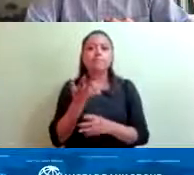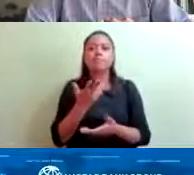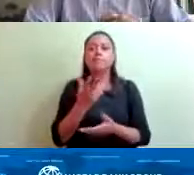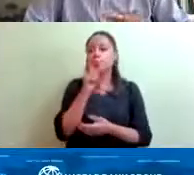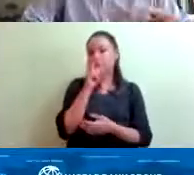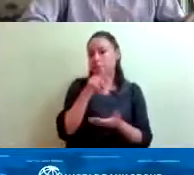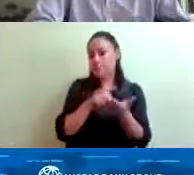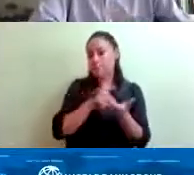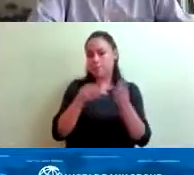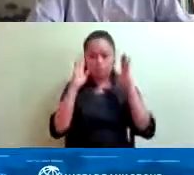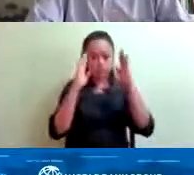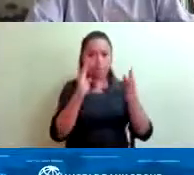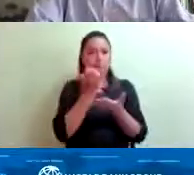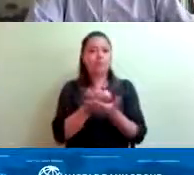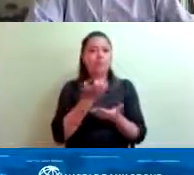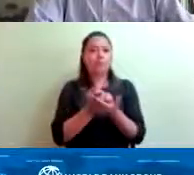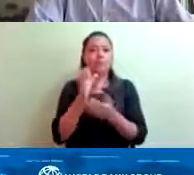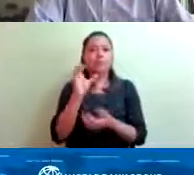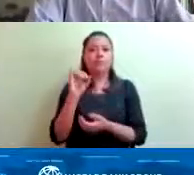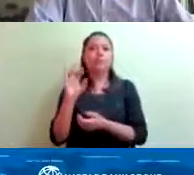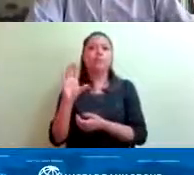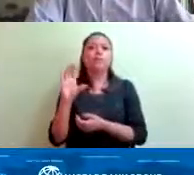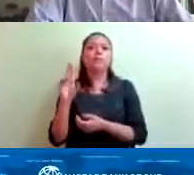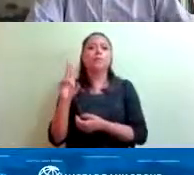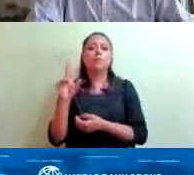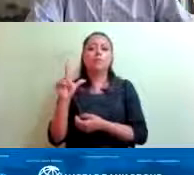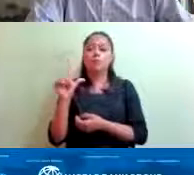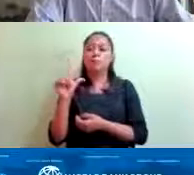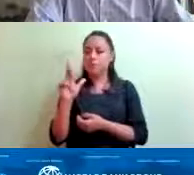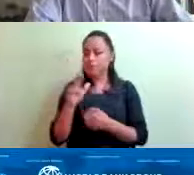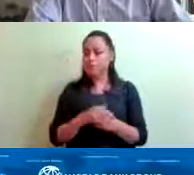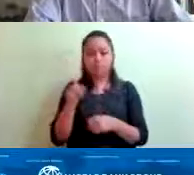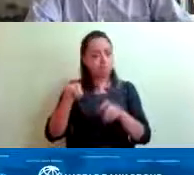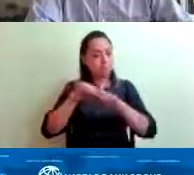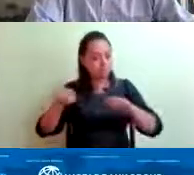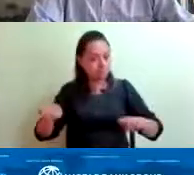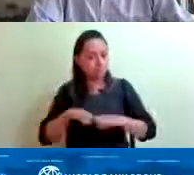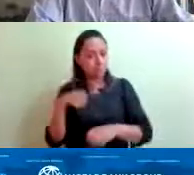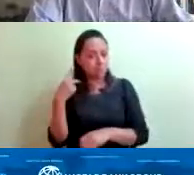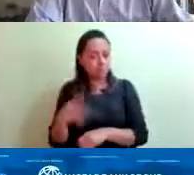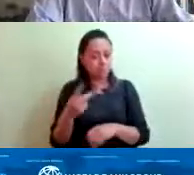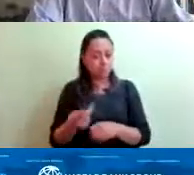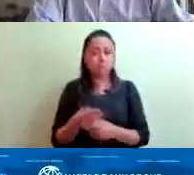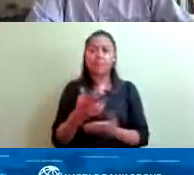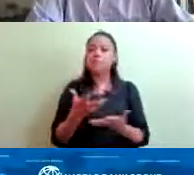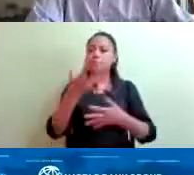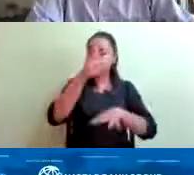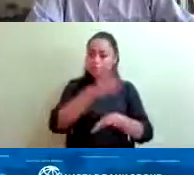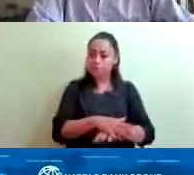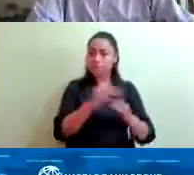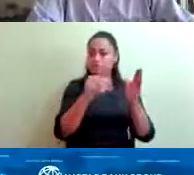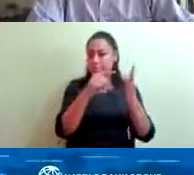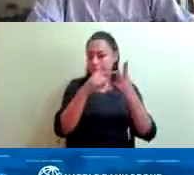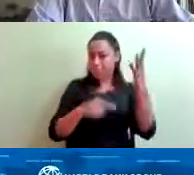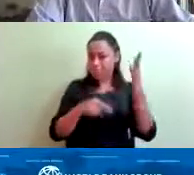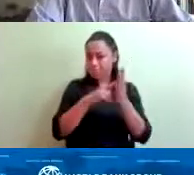el enfoque de economía circular. También Diego lidera el equipo responsable de implementar el marco del árbol de decisión para incorporar